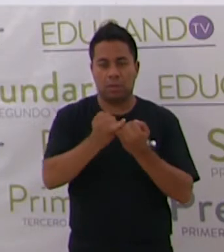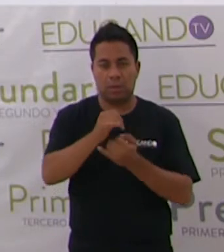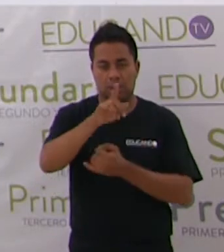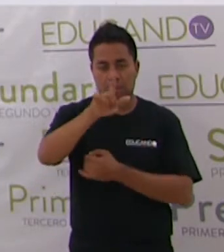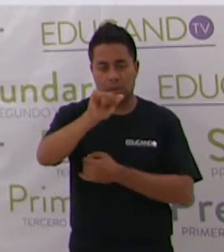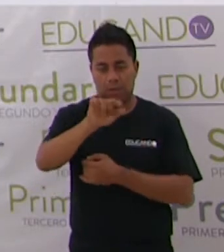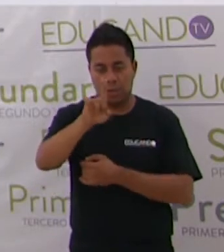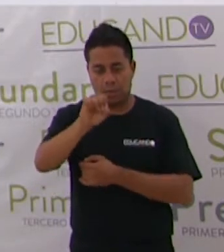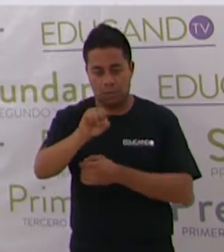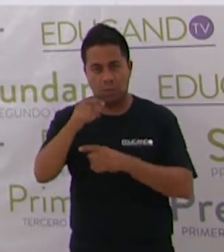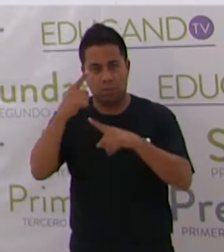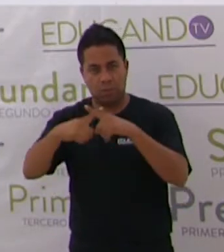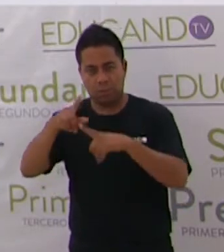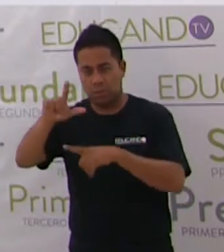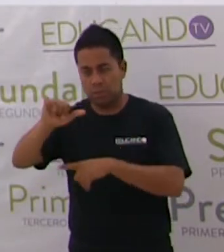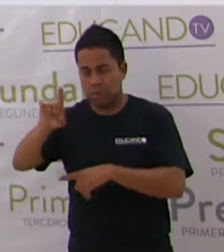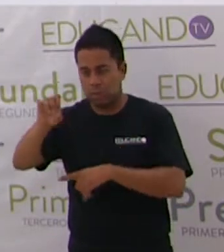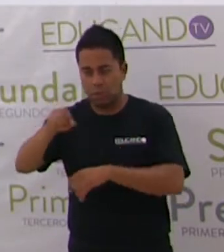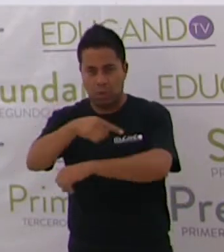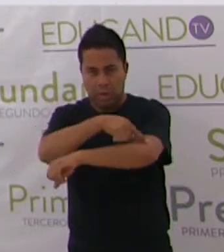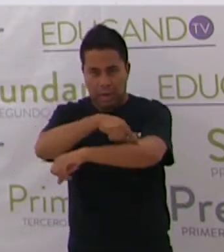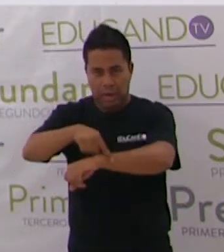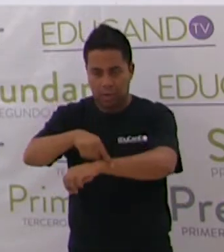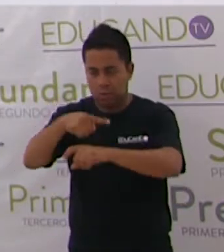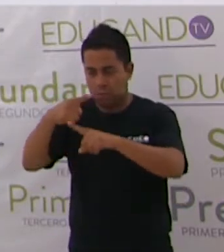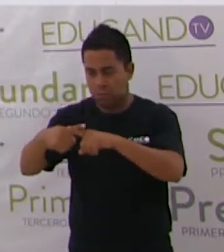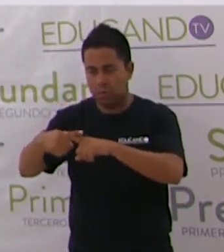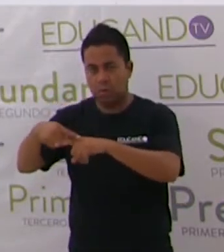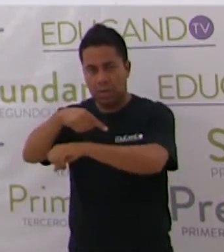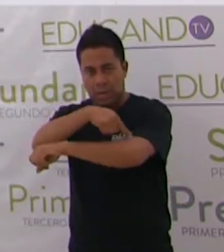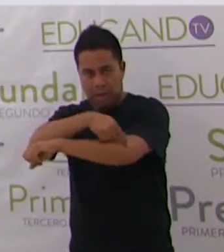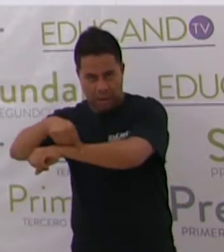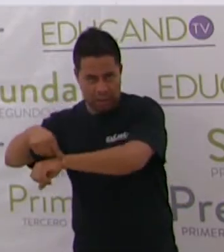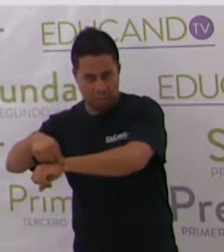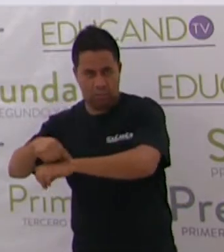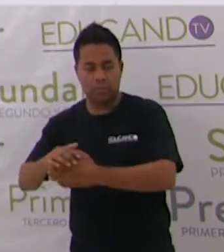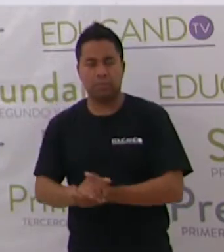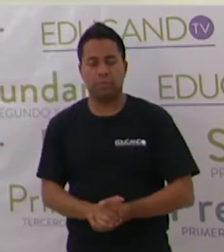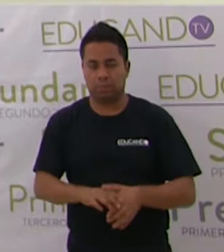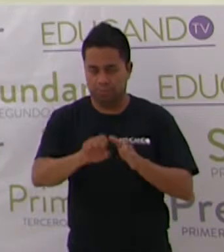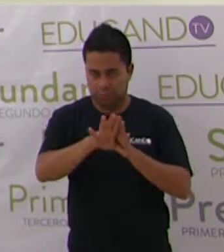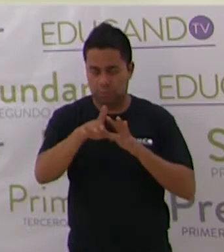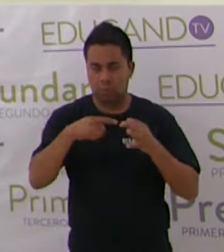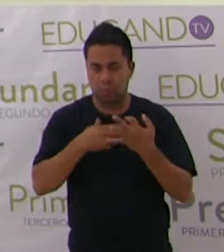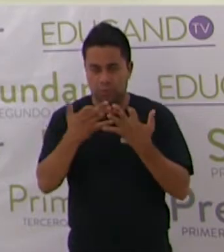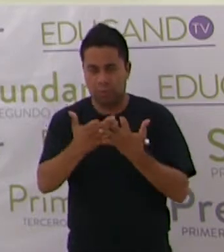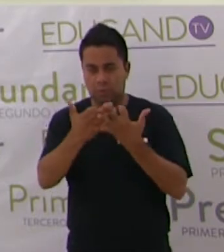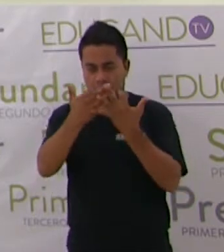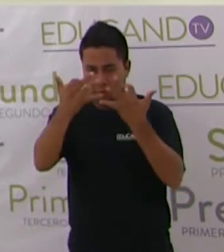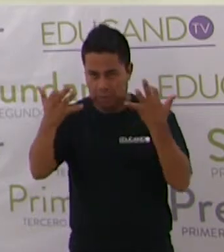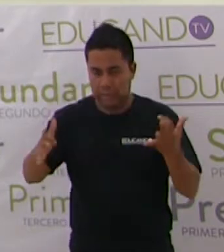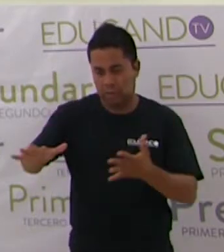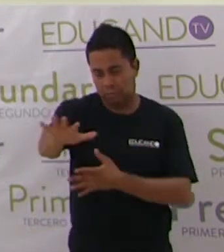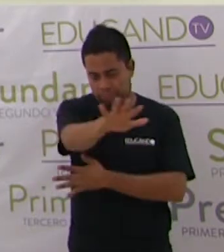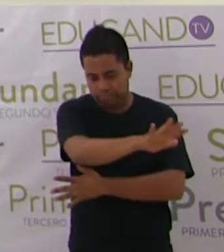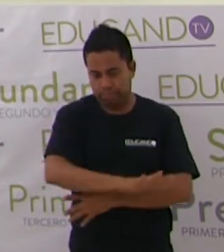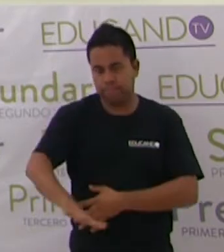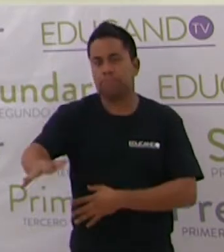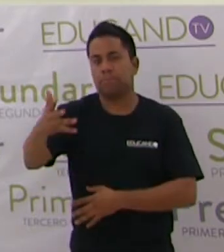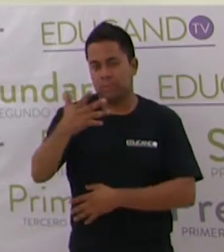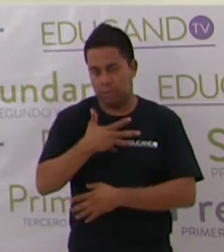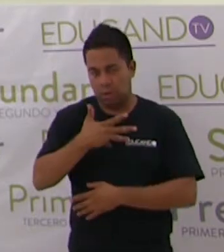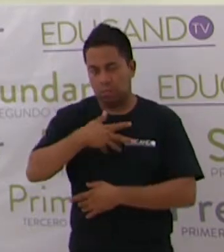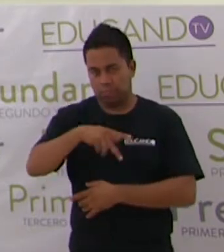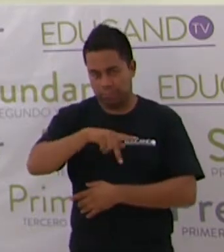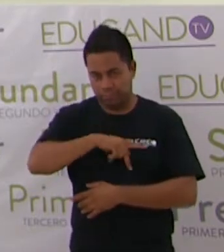lado. Por lo mismo, si yo tengo un terreno de 10 metros,